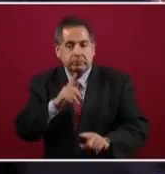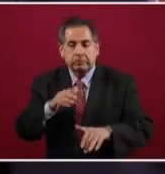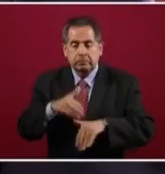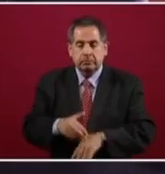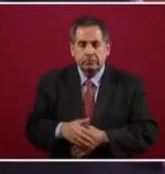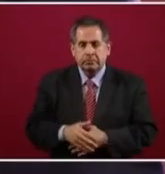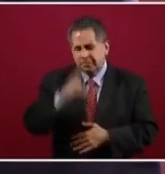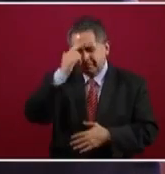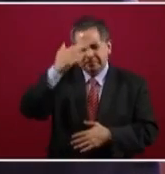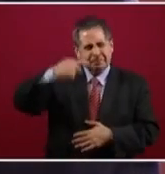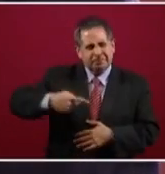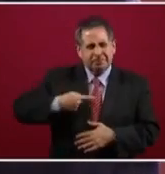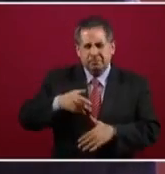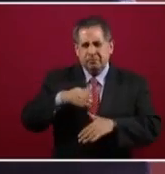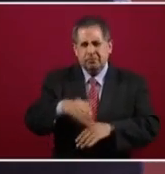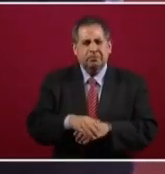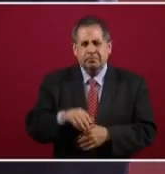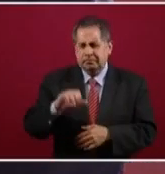Carstens,